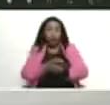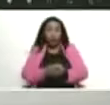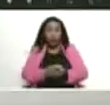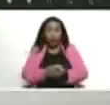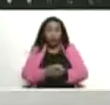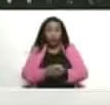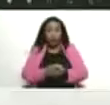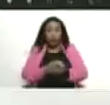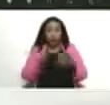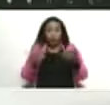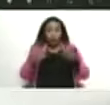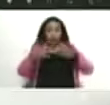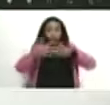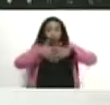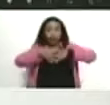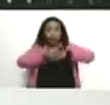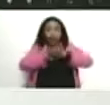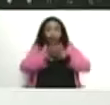cohesionada,